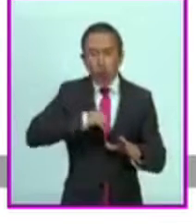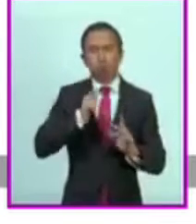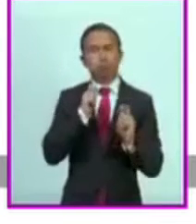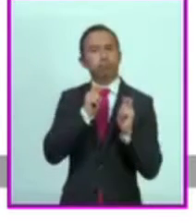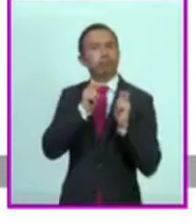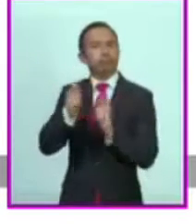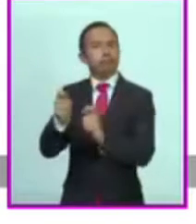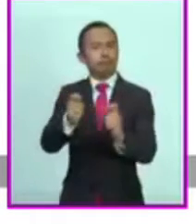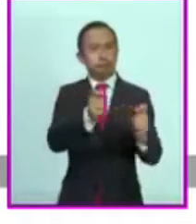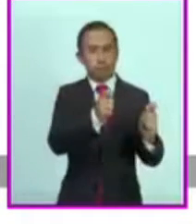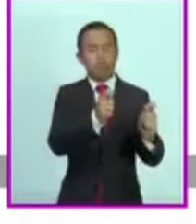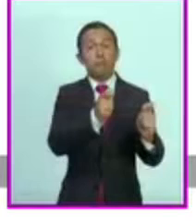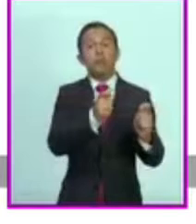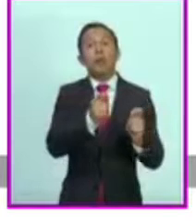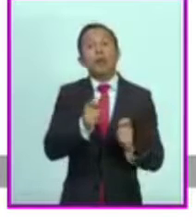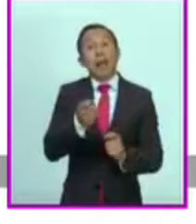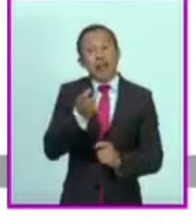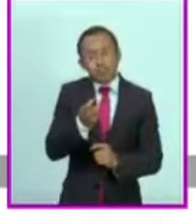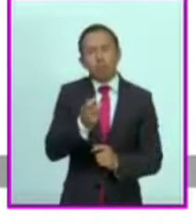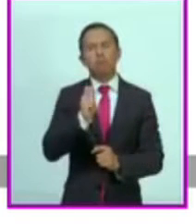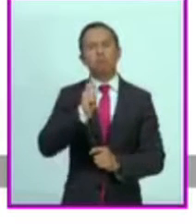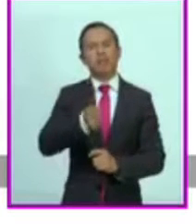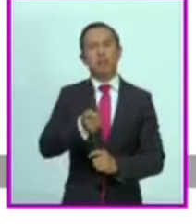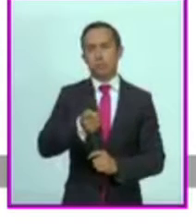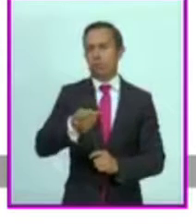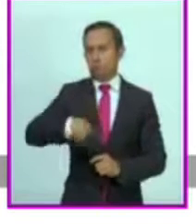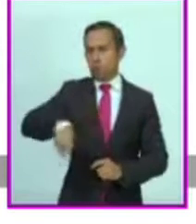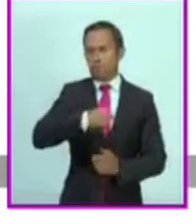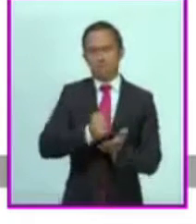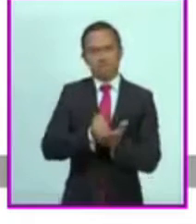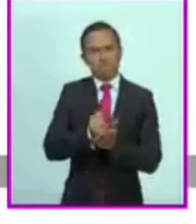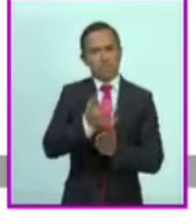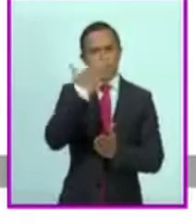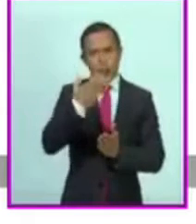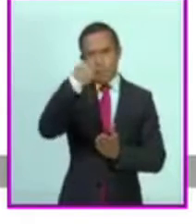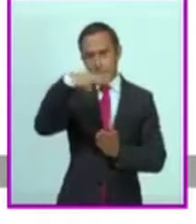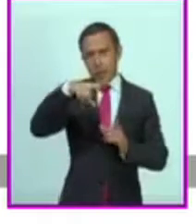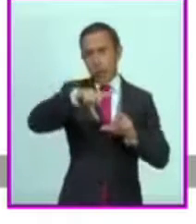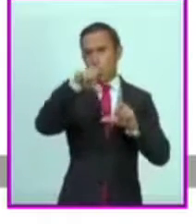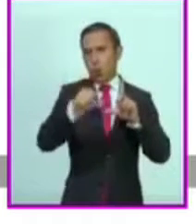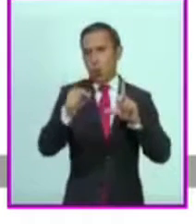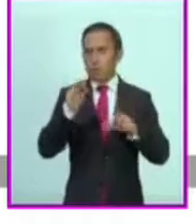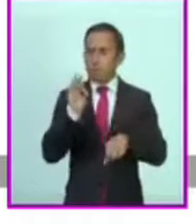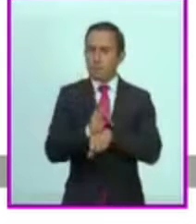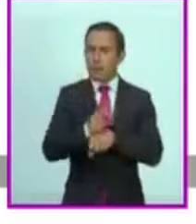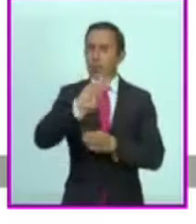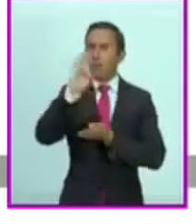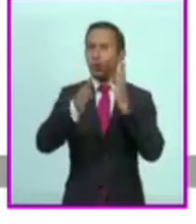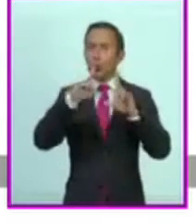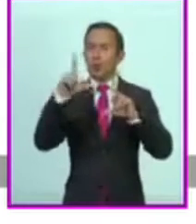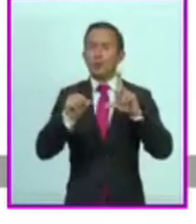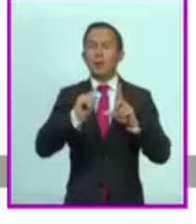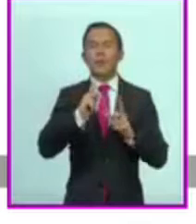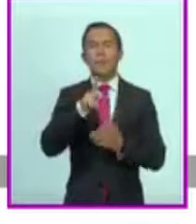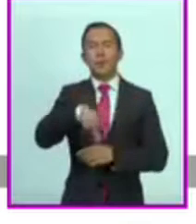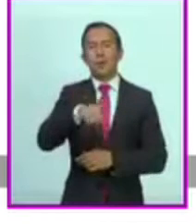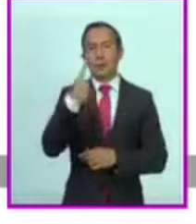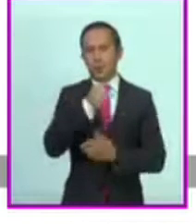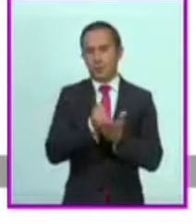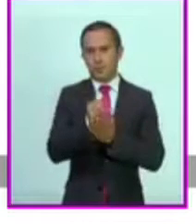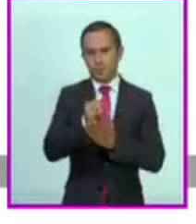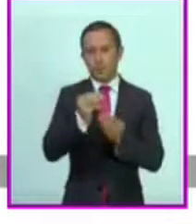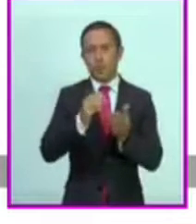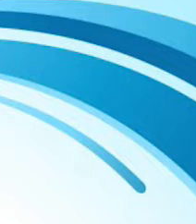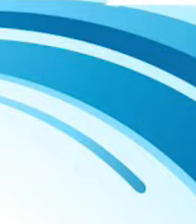de manera decisiva a consolidar a méxico en el mundo como una nación democrática muchas gracias